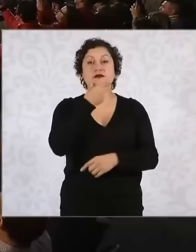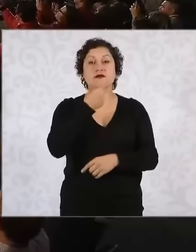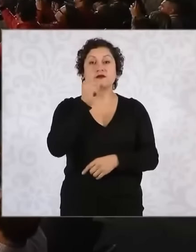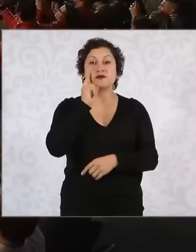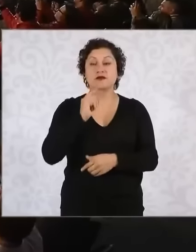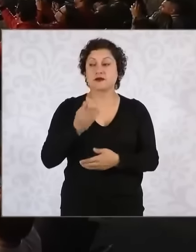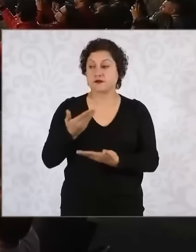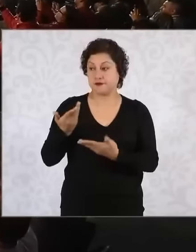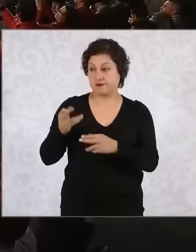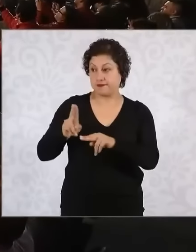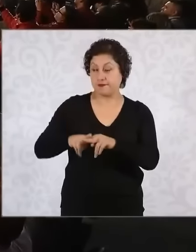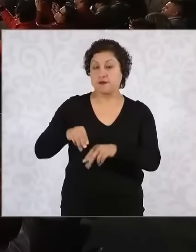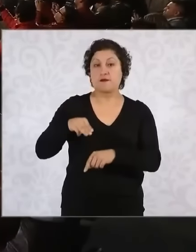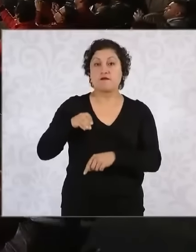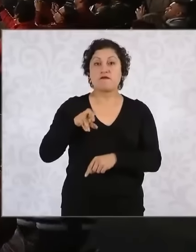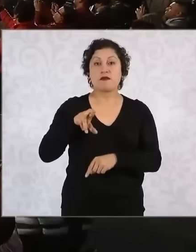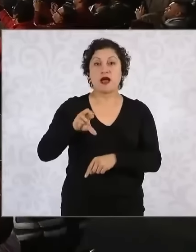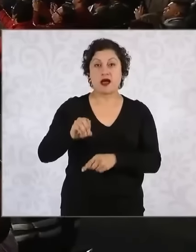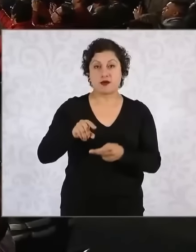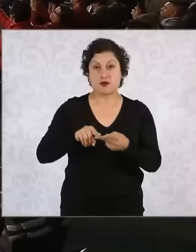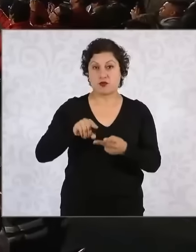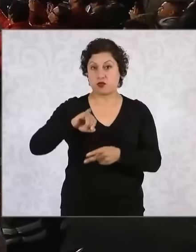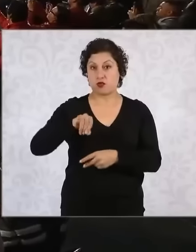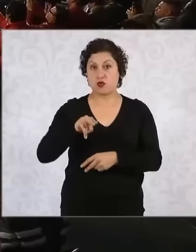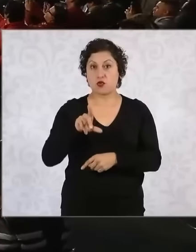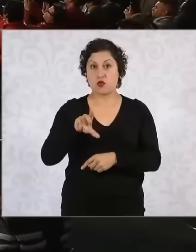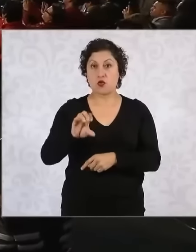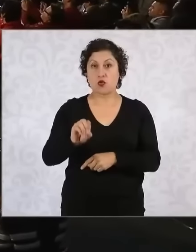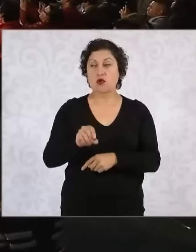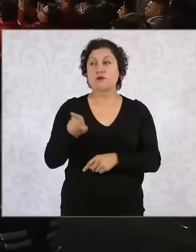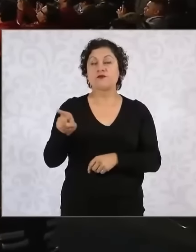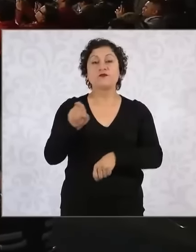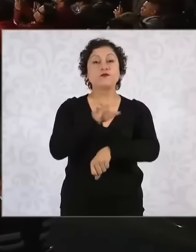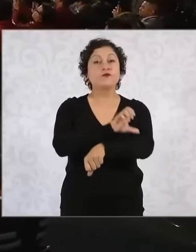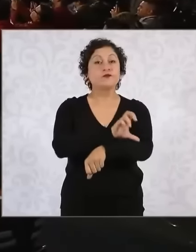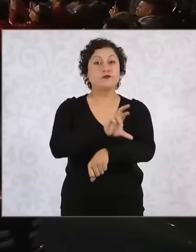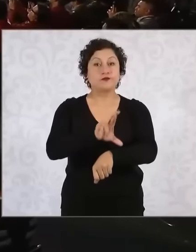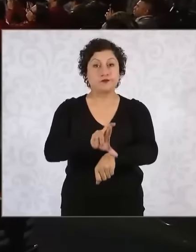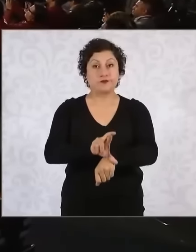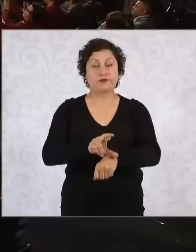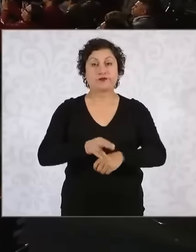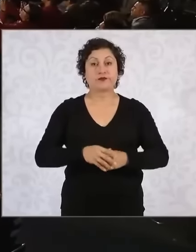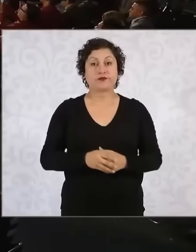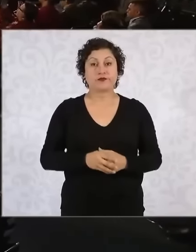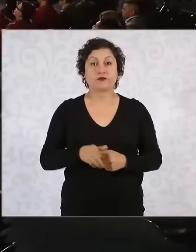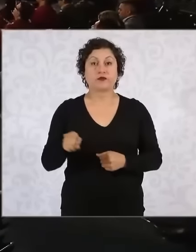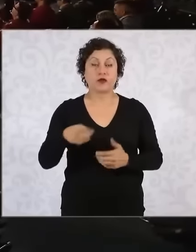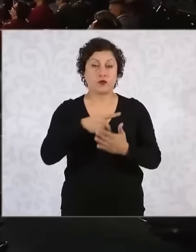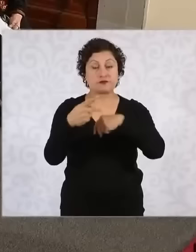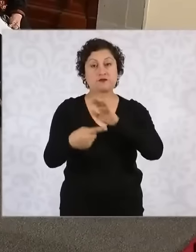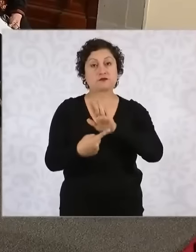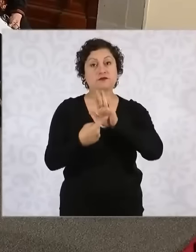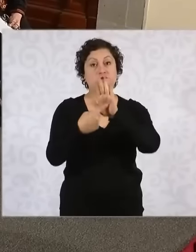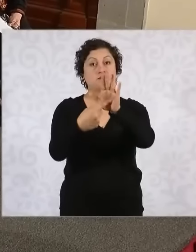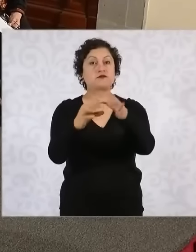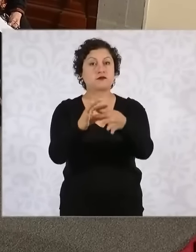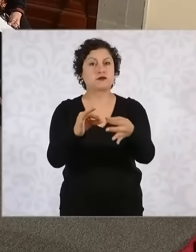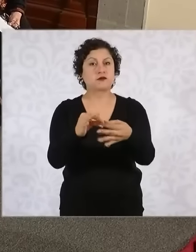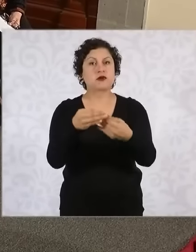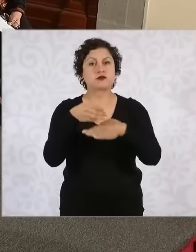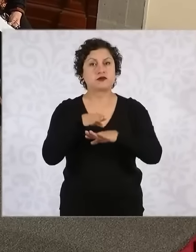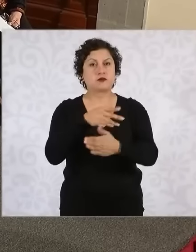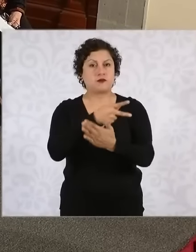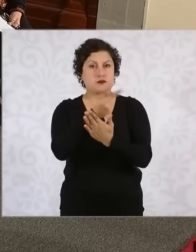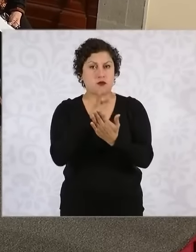Julio León, que es el coordinador de becas para el bienestar y